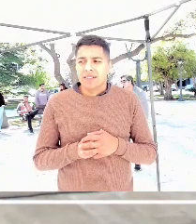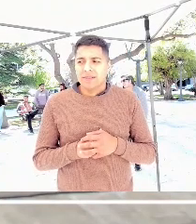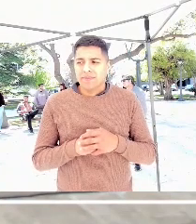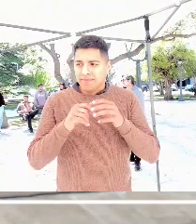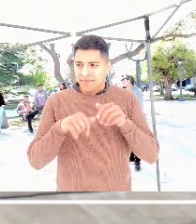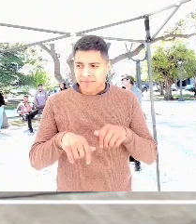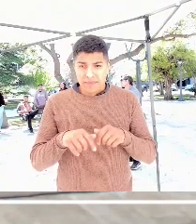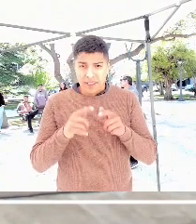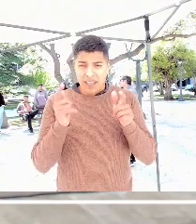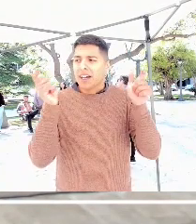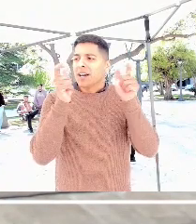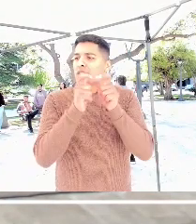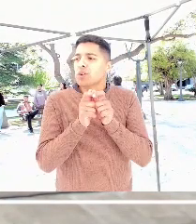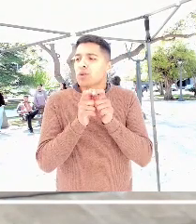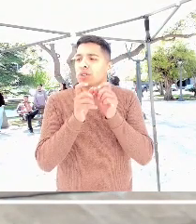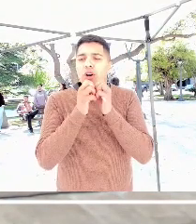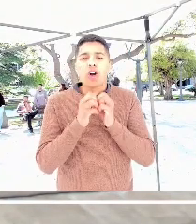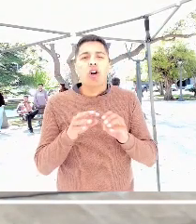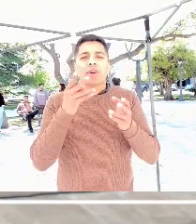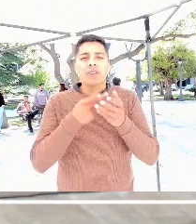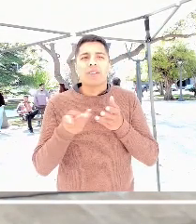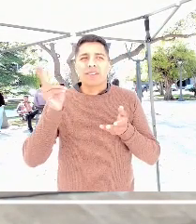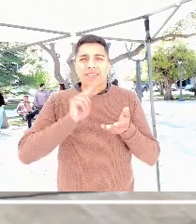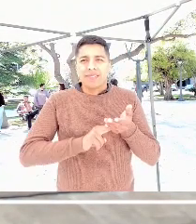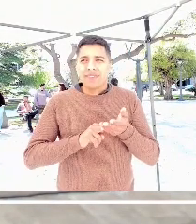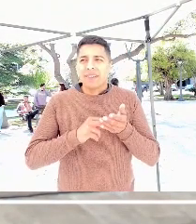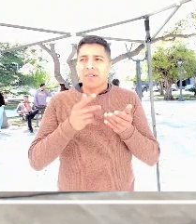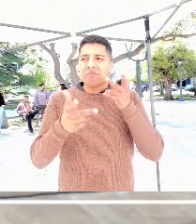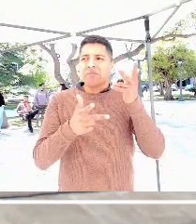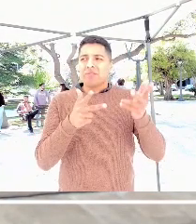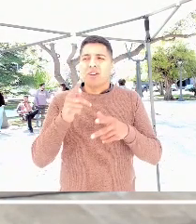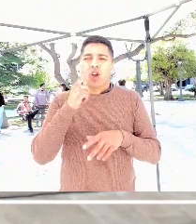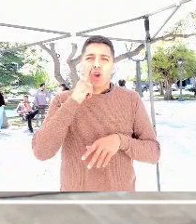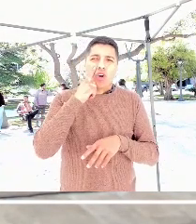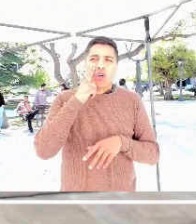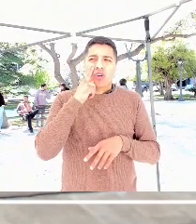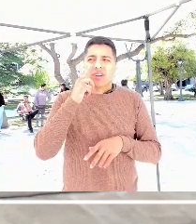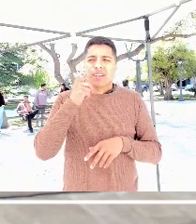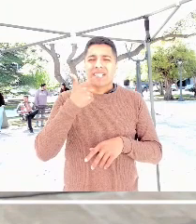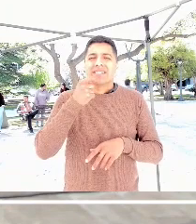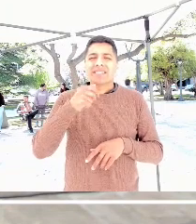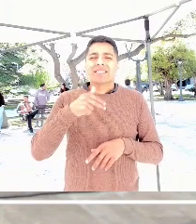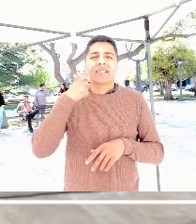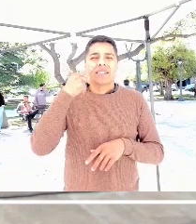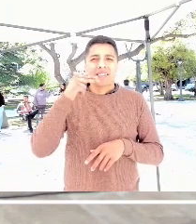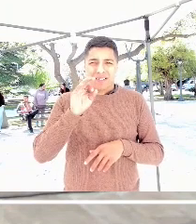Se reanuda la sesión. Tiene la palabra la concejal Noelia Santino.